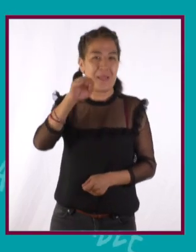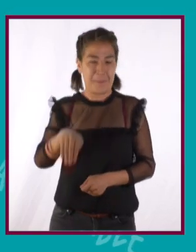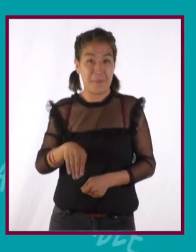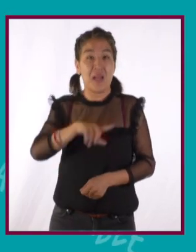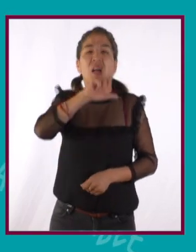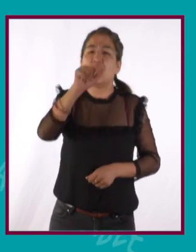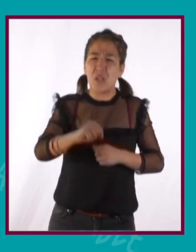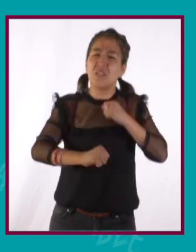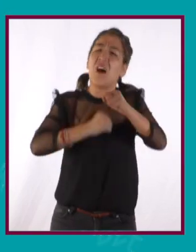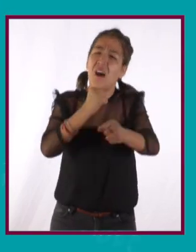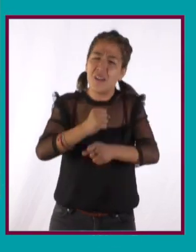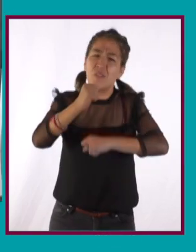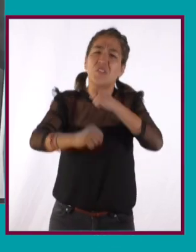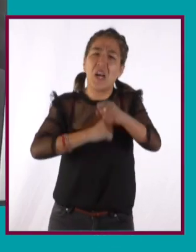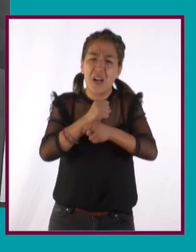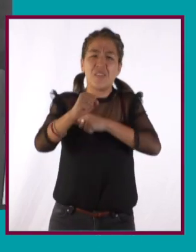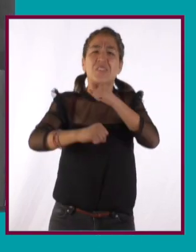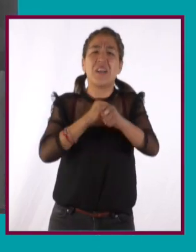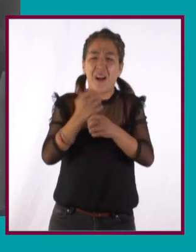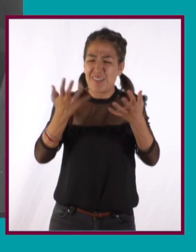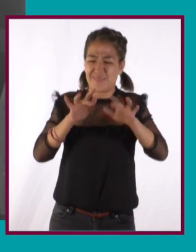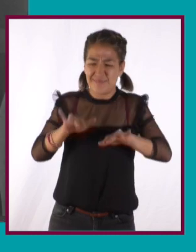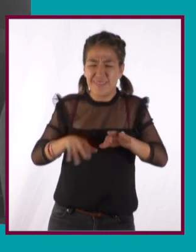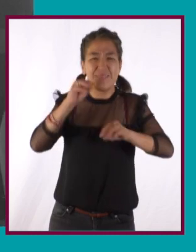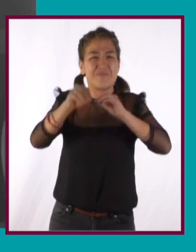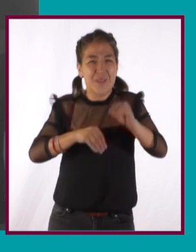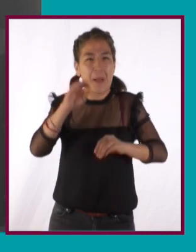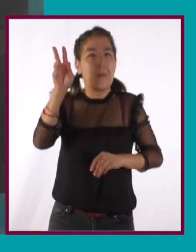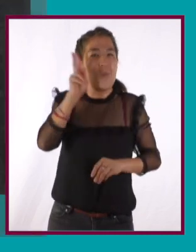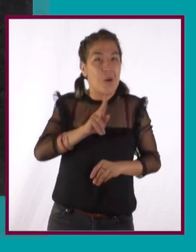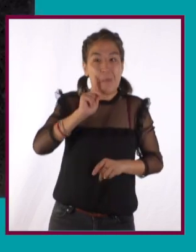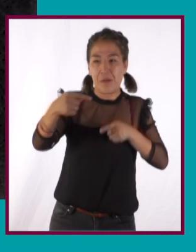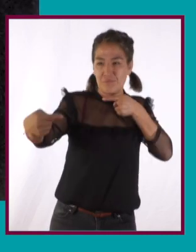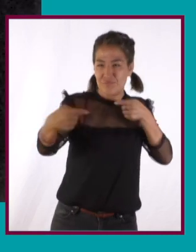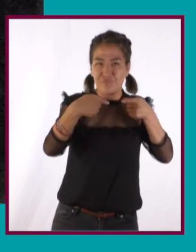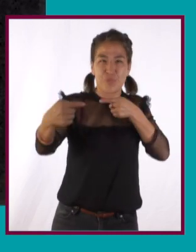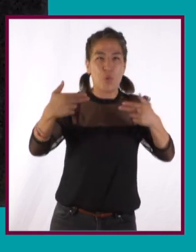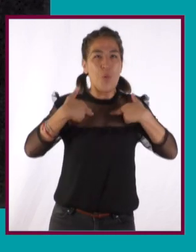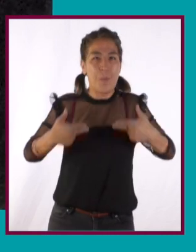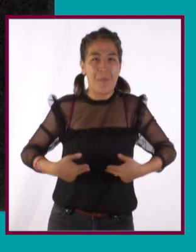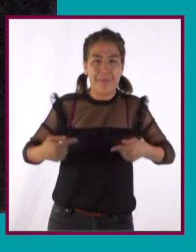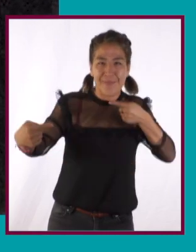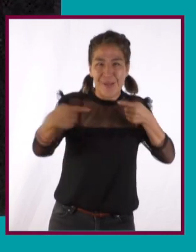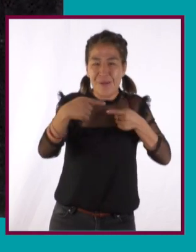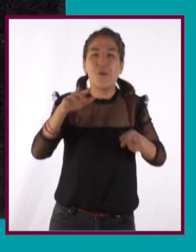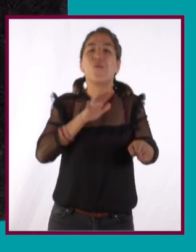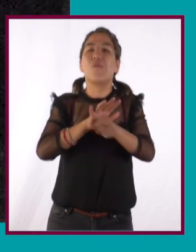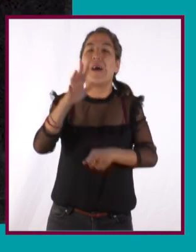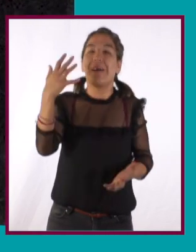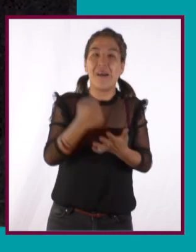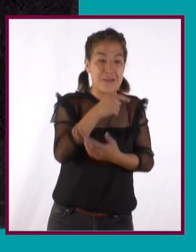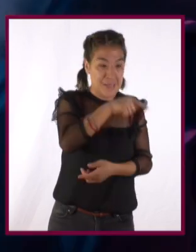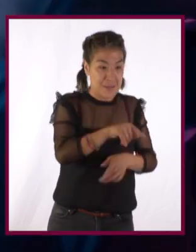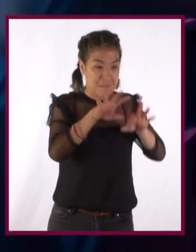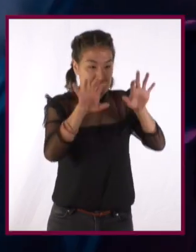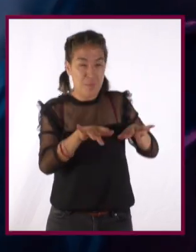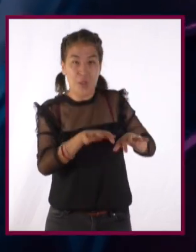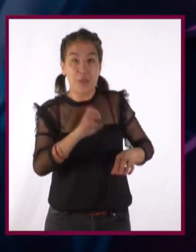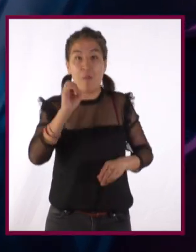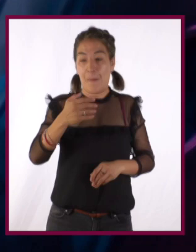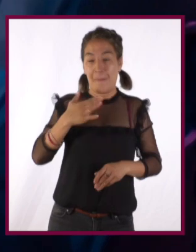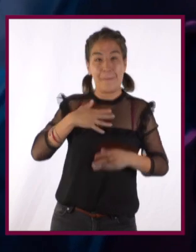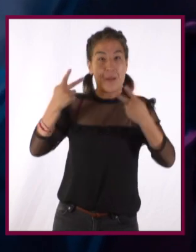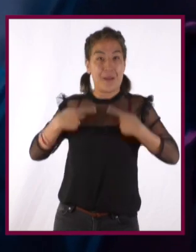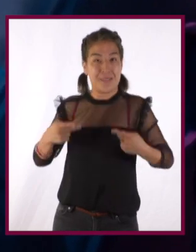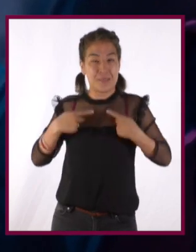se continuaron construyendo computadoras capaces de enfrentar humanos para que uno de los dos ganara una partida de NIM. El